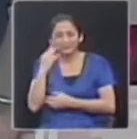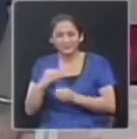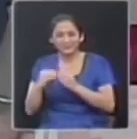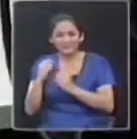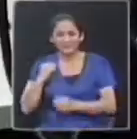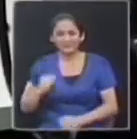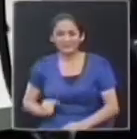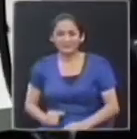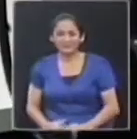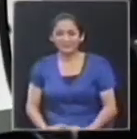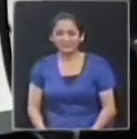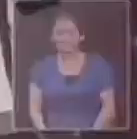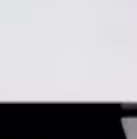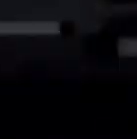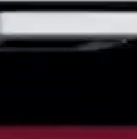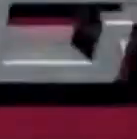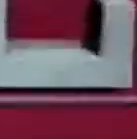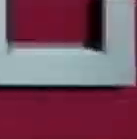continuación.